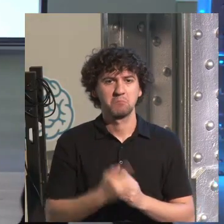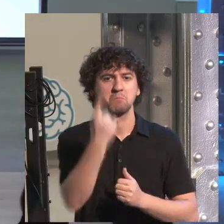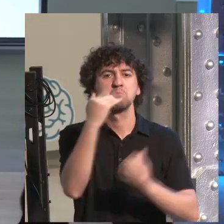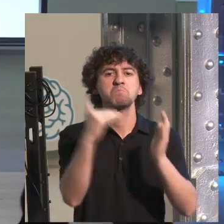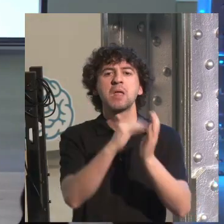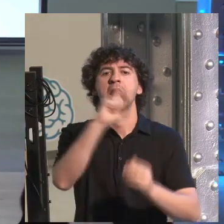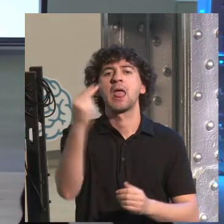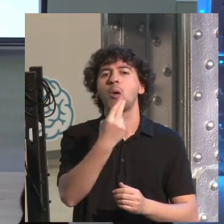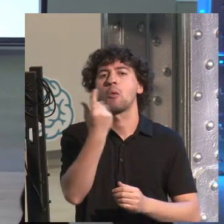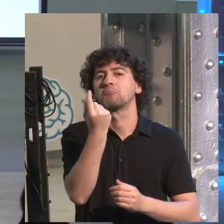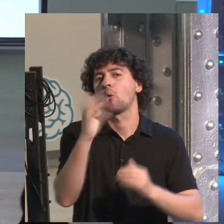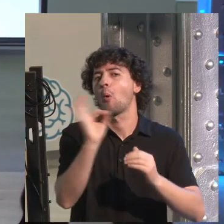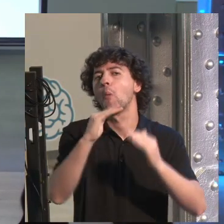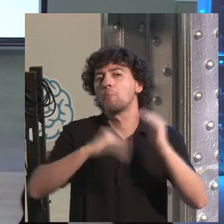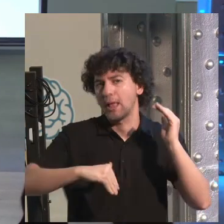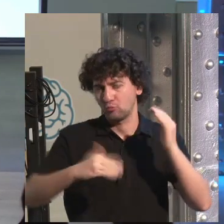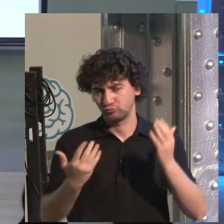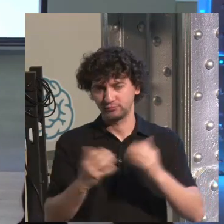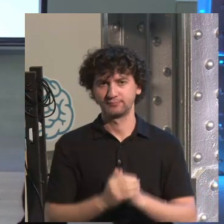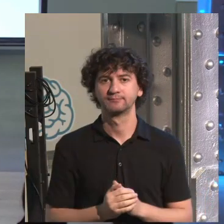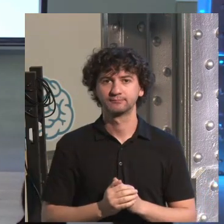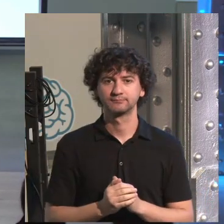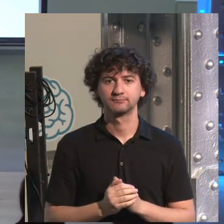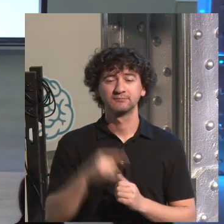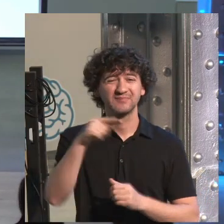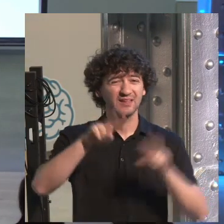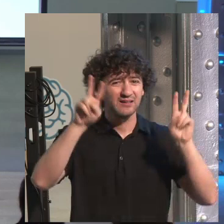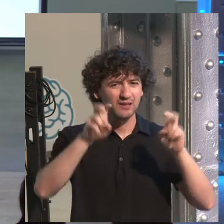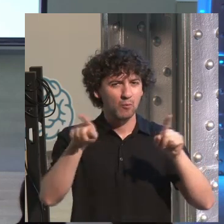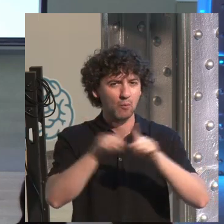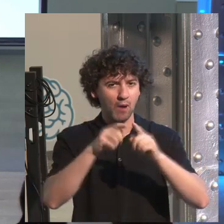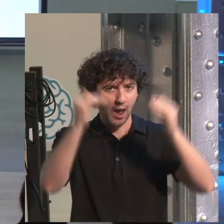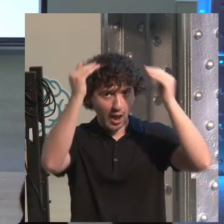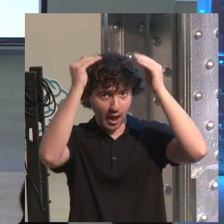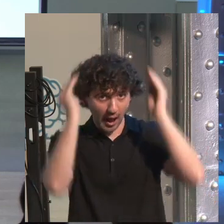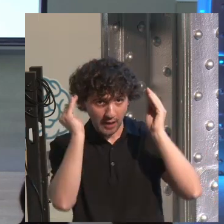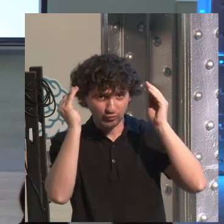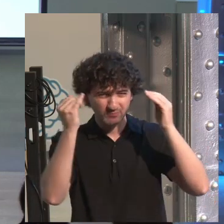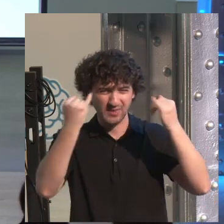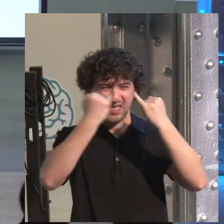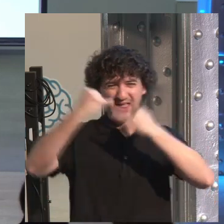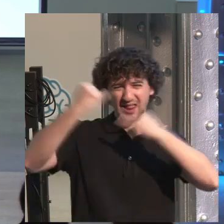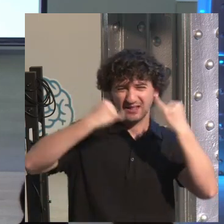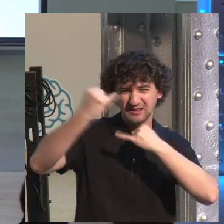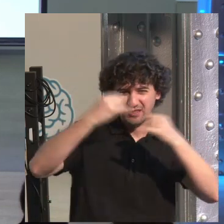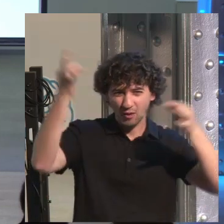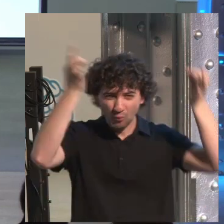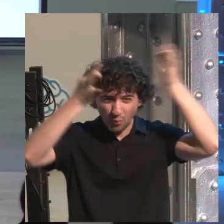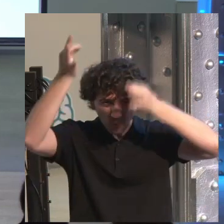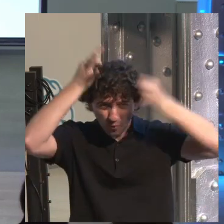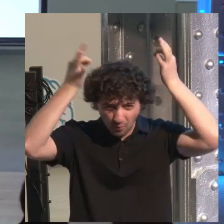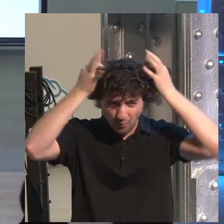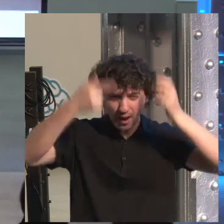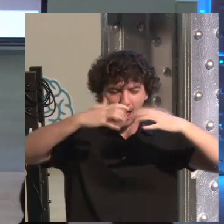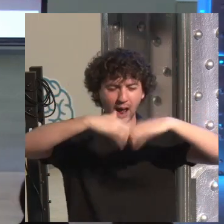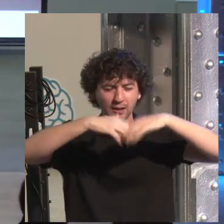euros o incluso menos. Normalmente consisten en ponerse un casco que tiene una serie de electrodos que miden la actividad eléctrica